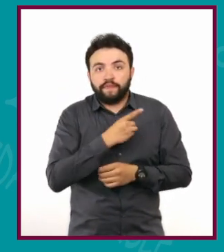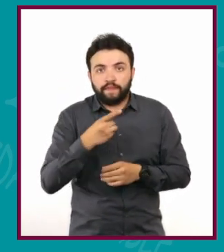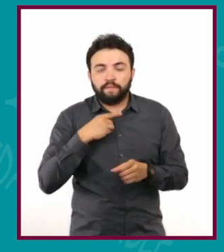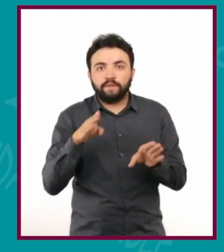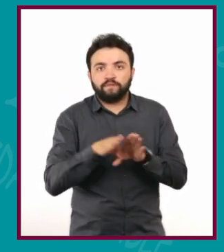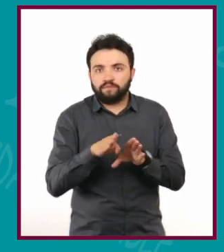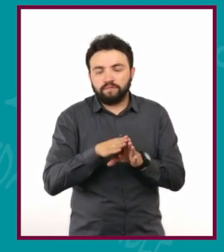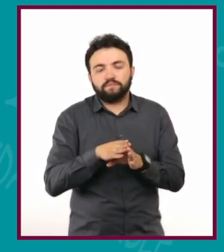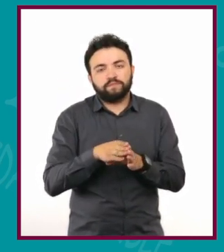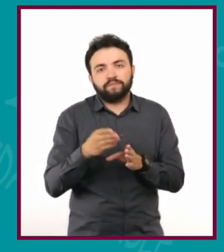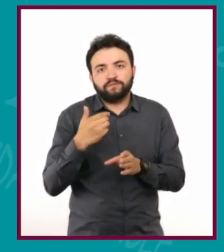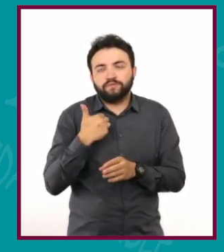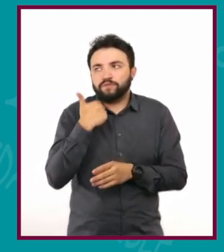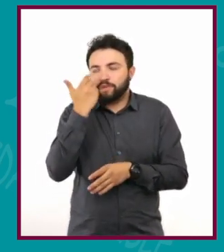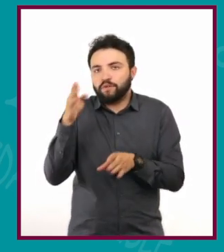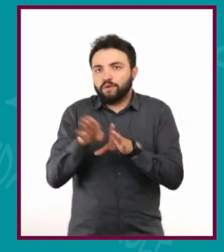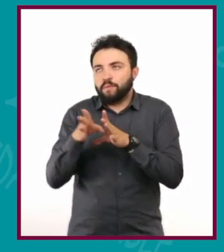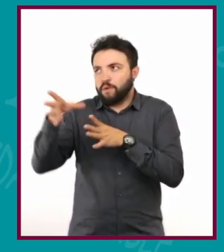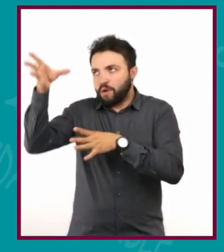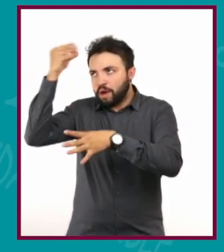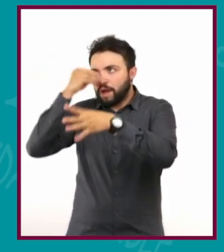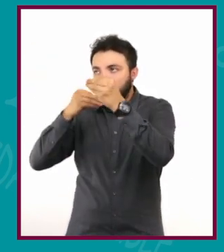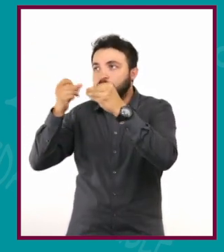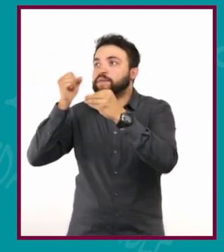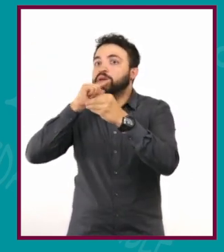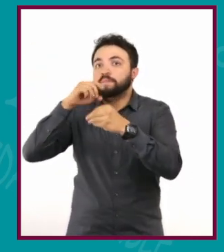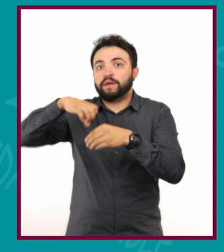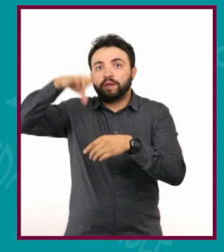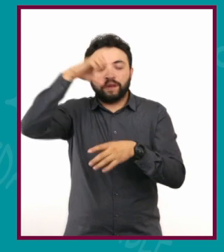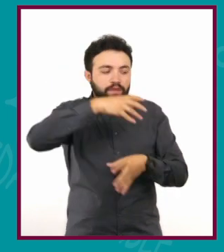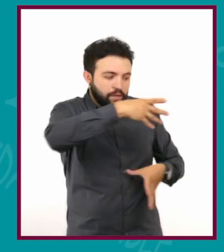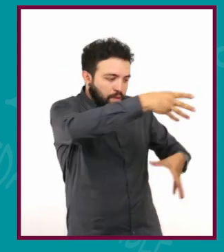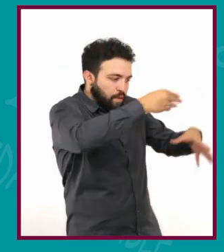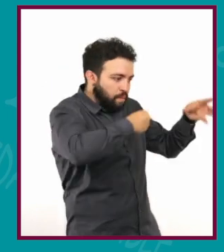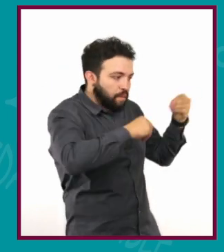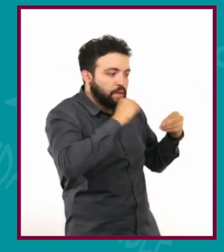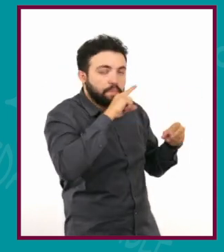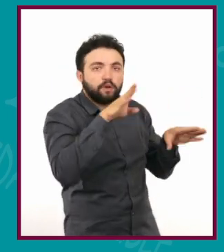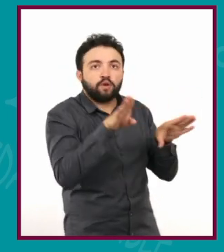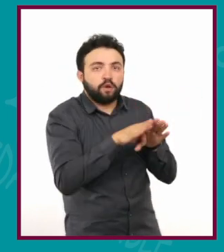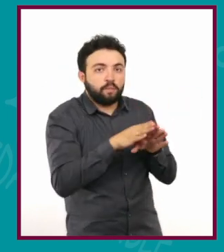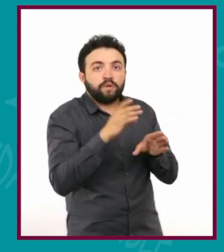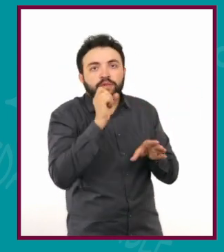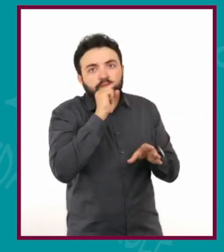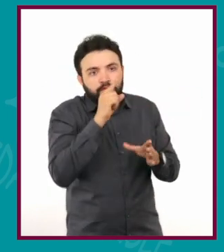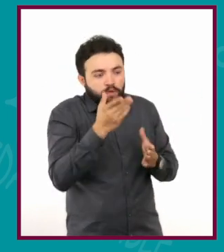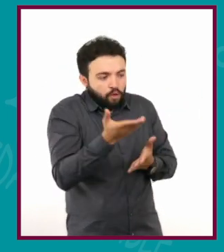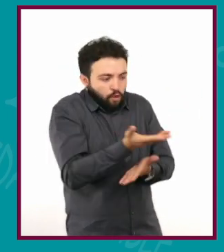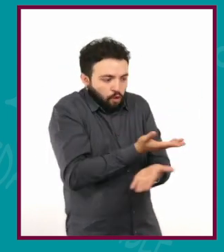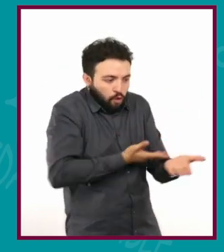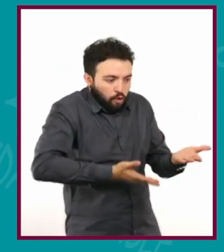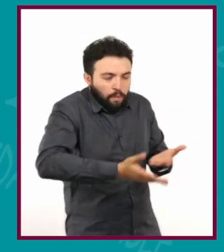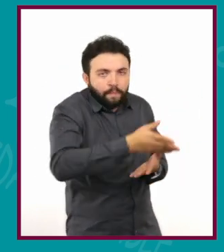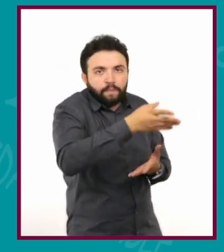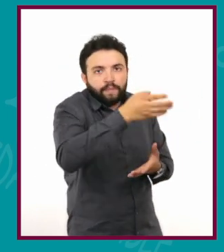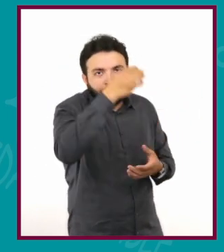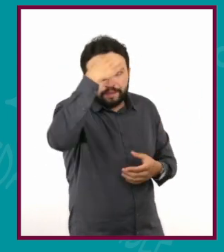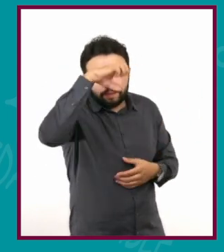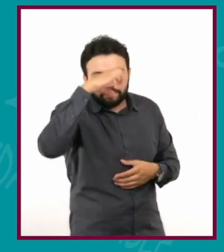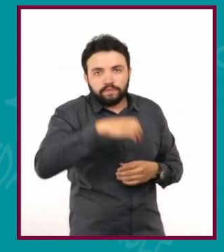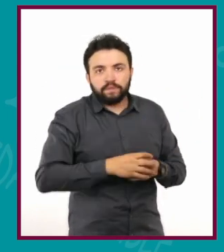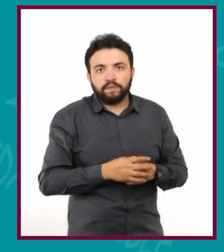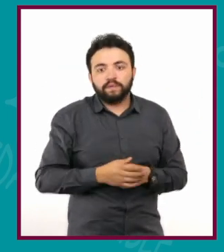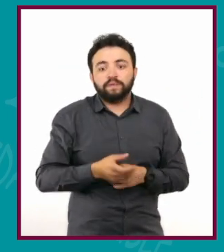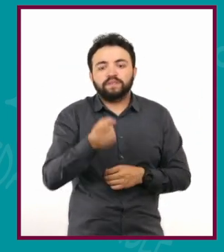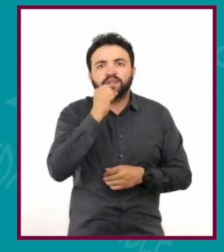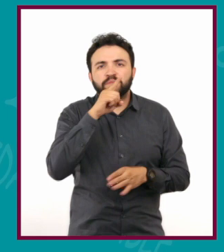ganas de querer aprender y de querer compartir nuestras experiencias. Y también dejar a un lado